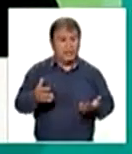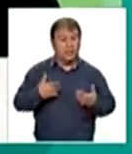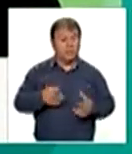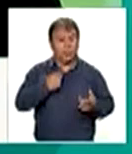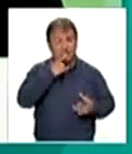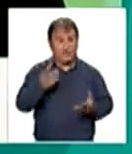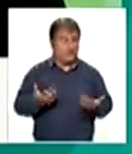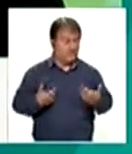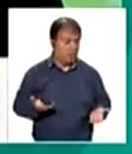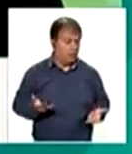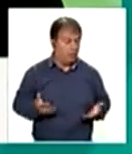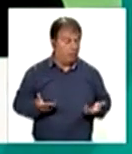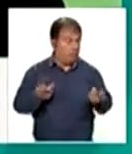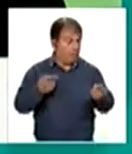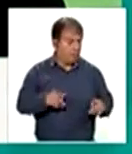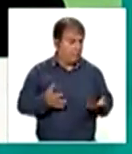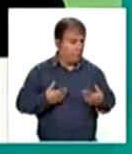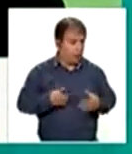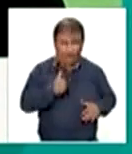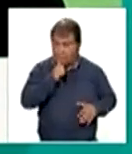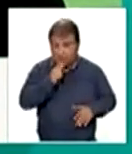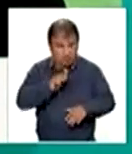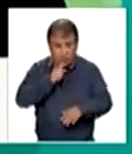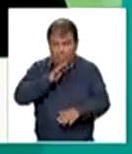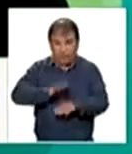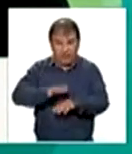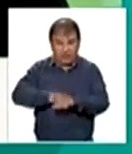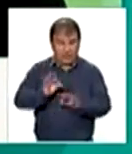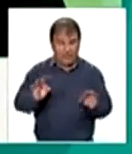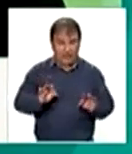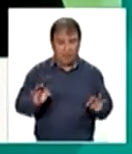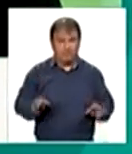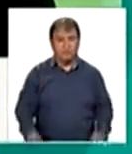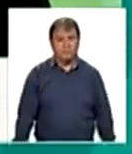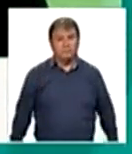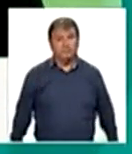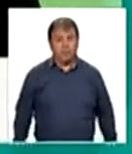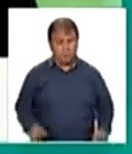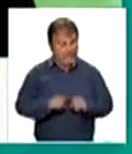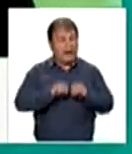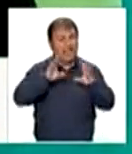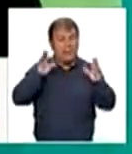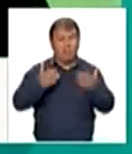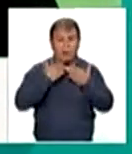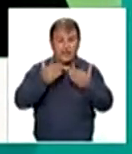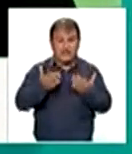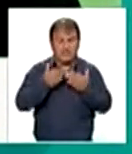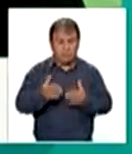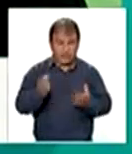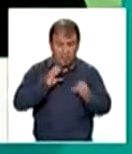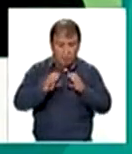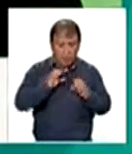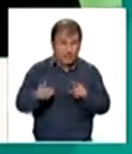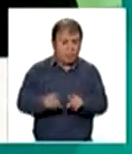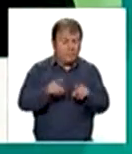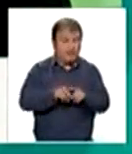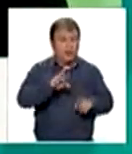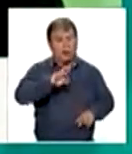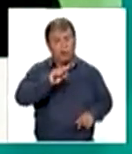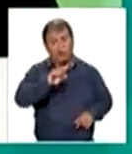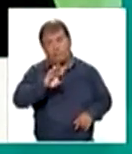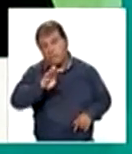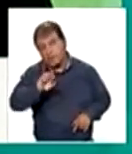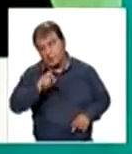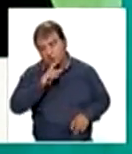que no ocurre, o sea, no hay una notificación de suspensión. Okay. Bien. Ok, nos queda muy claro. Muchas gracias por esa comunicación. También a ti, Roberto. Como lo ha